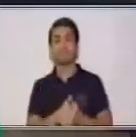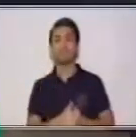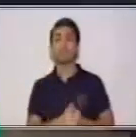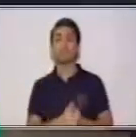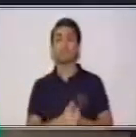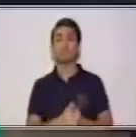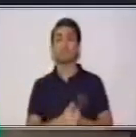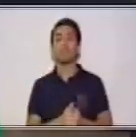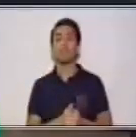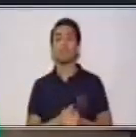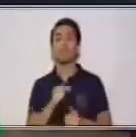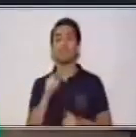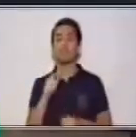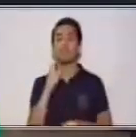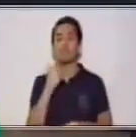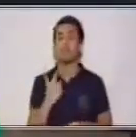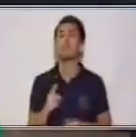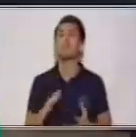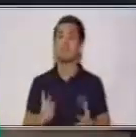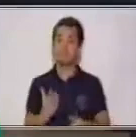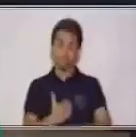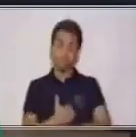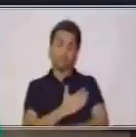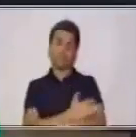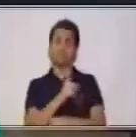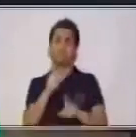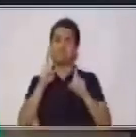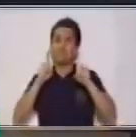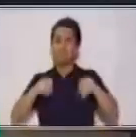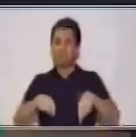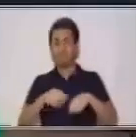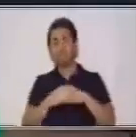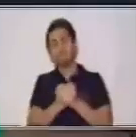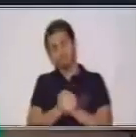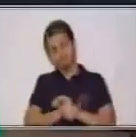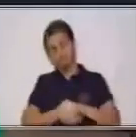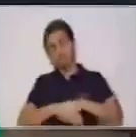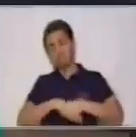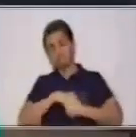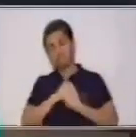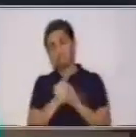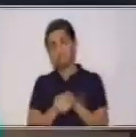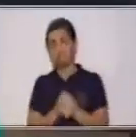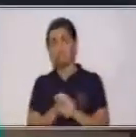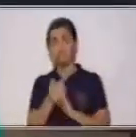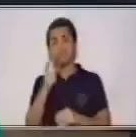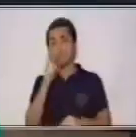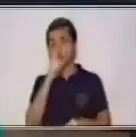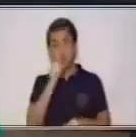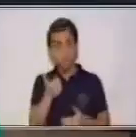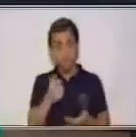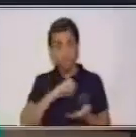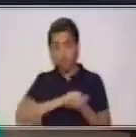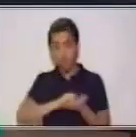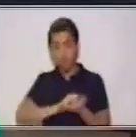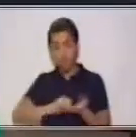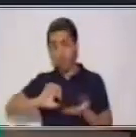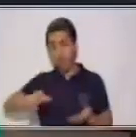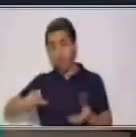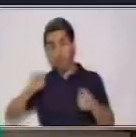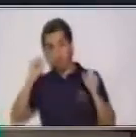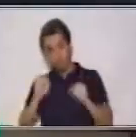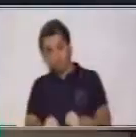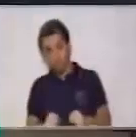Antes de empezar, siempre te recomiendo que laves tus manos constantemente con agua y jabón. Y si no tienes de manera inmediata agua y jabón, puedes